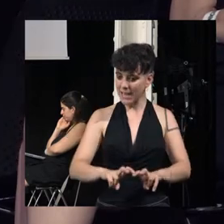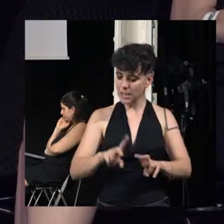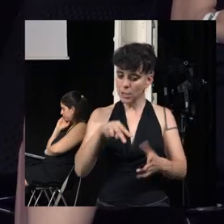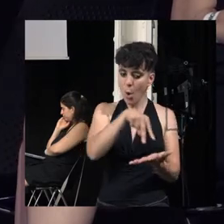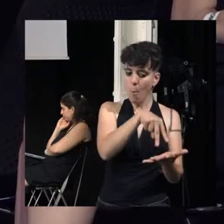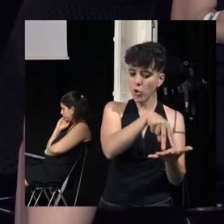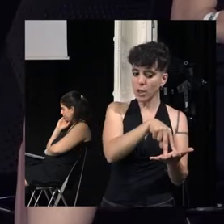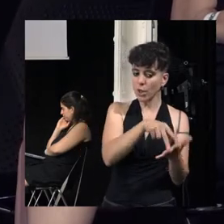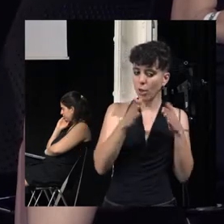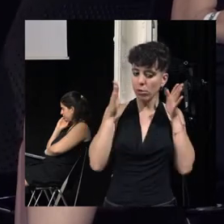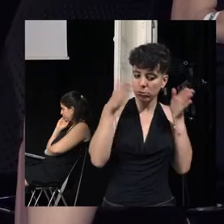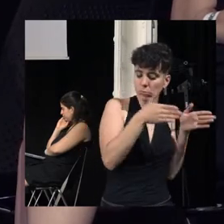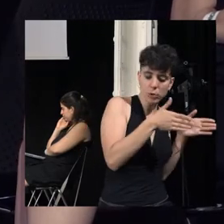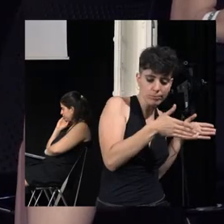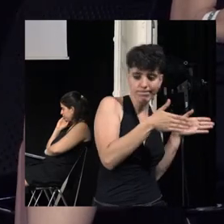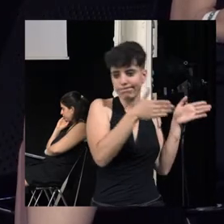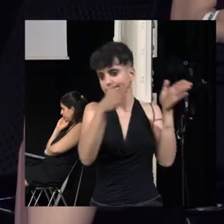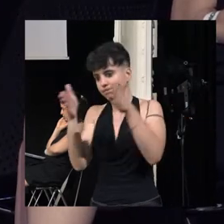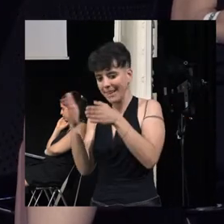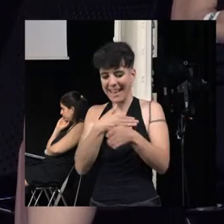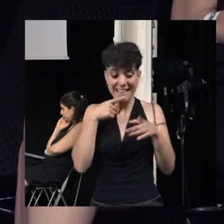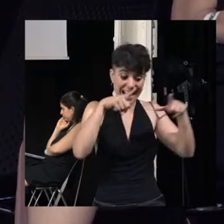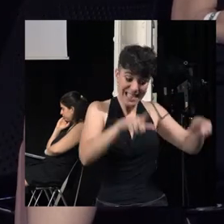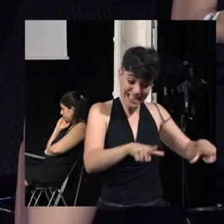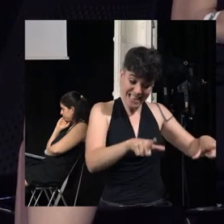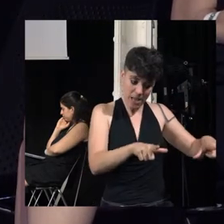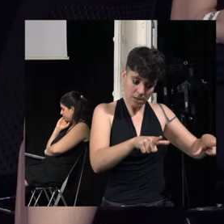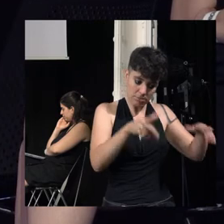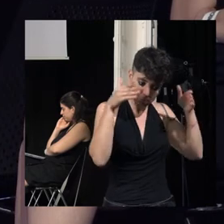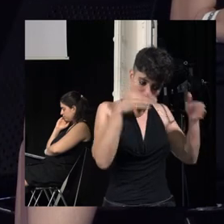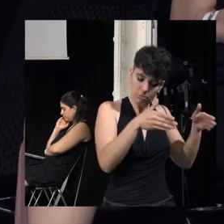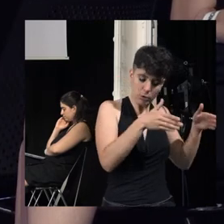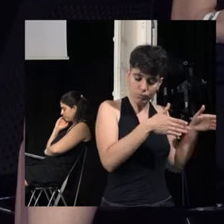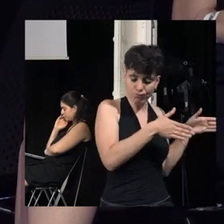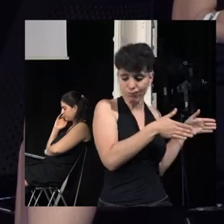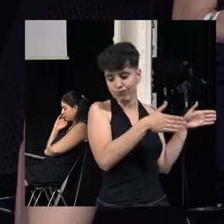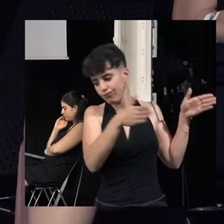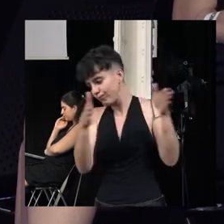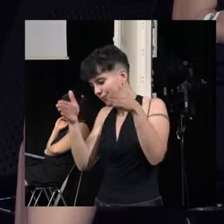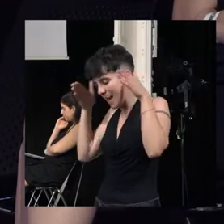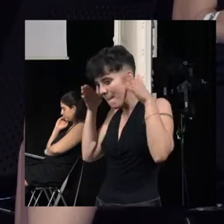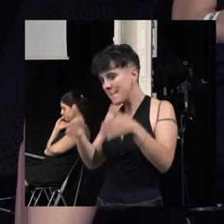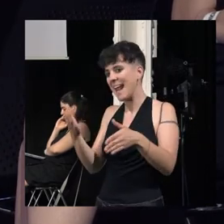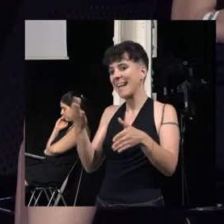es decir, que se descentre de la casilla, y para mirar el